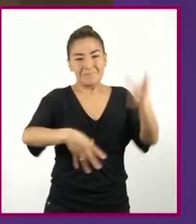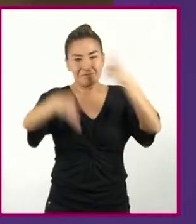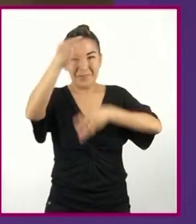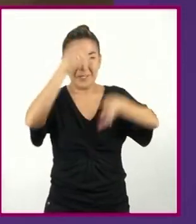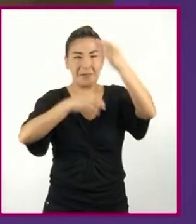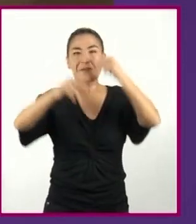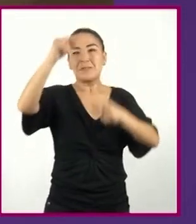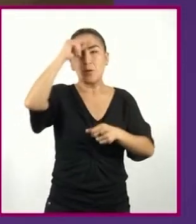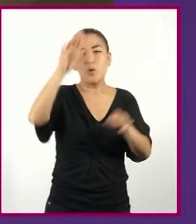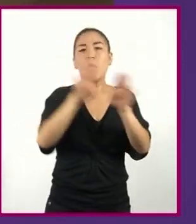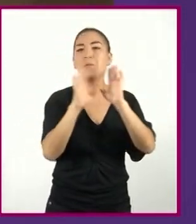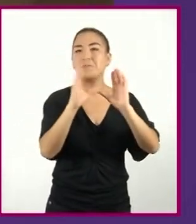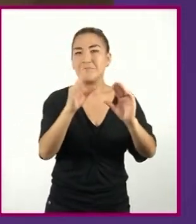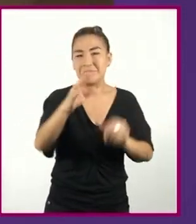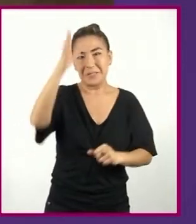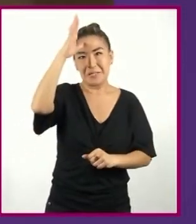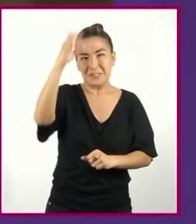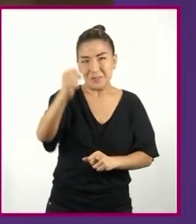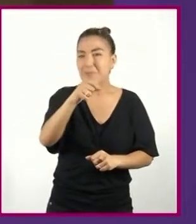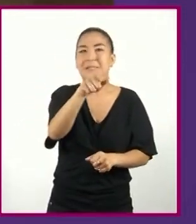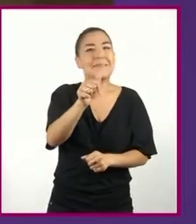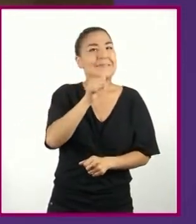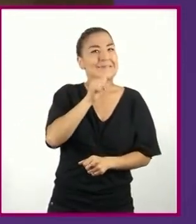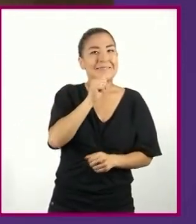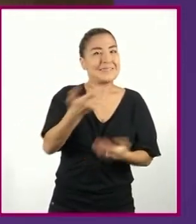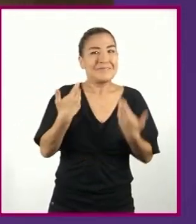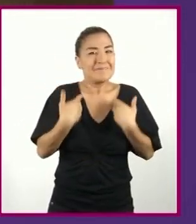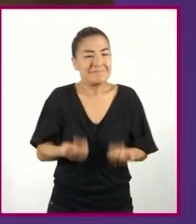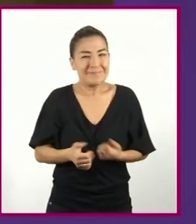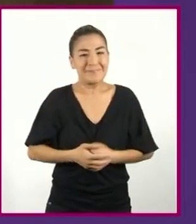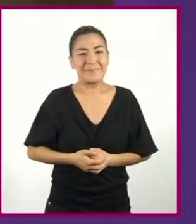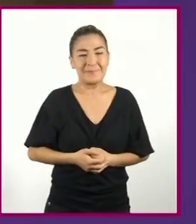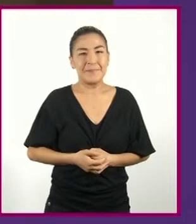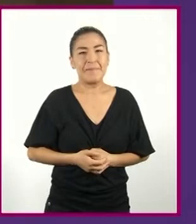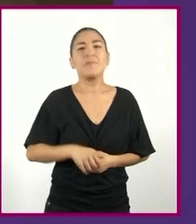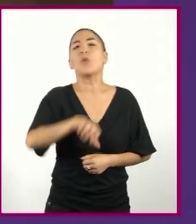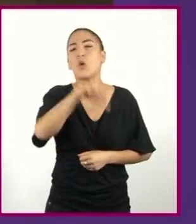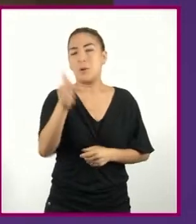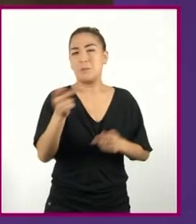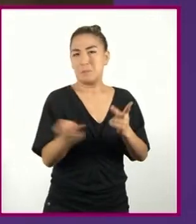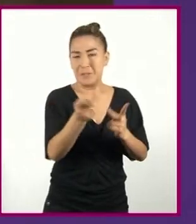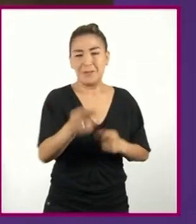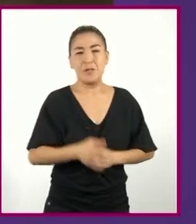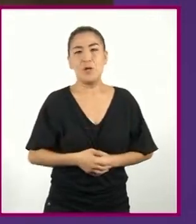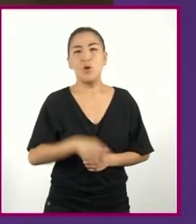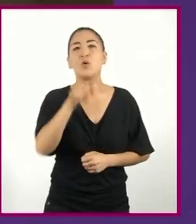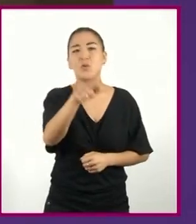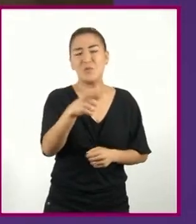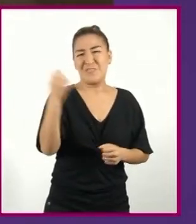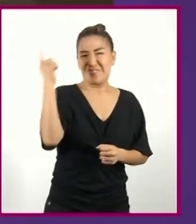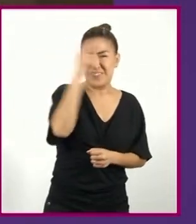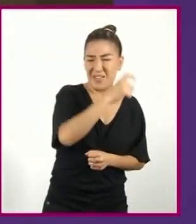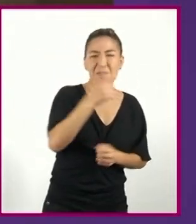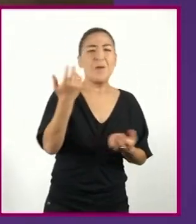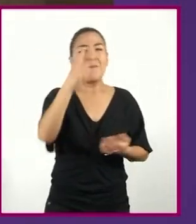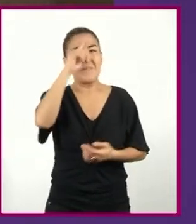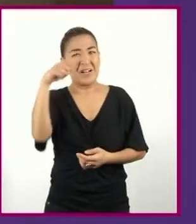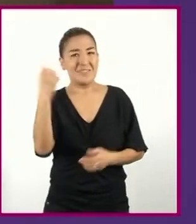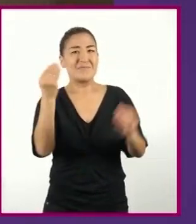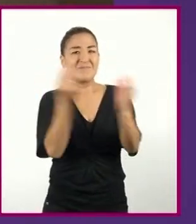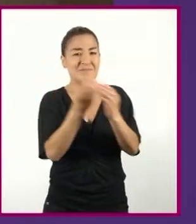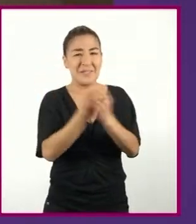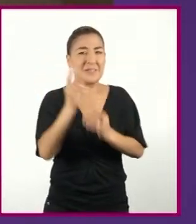pueden enseñar conceptos que no habías aprendido. La siguiente pregunta es, ¿te ha sido fácil o complicado entender las